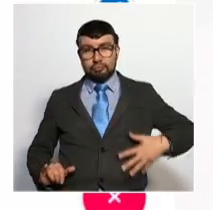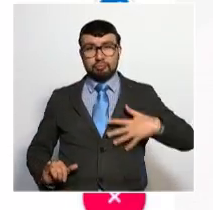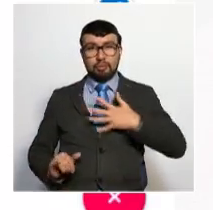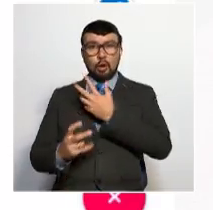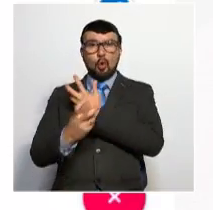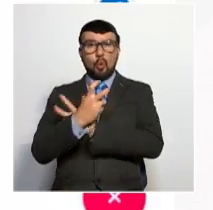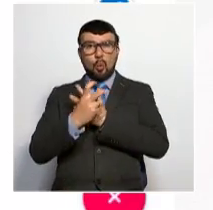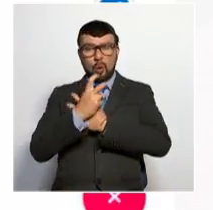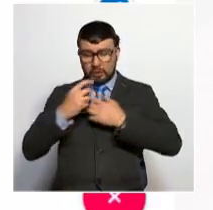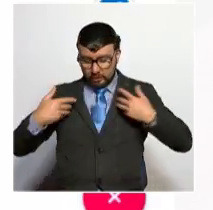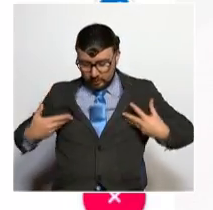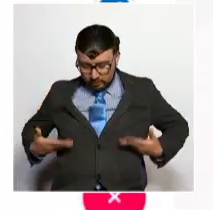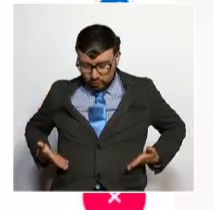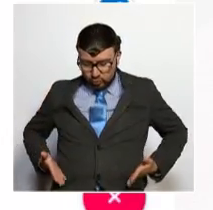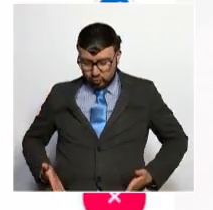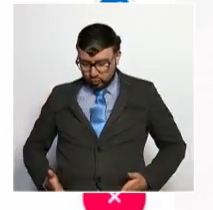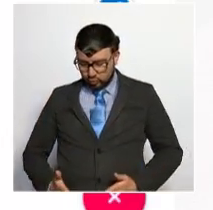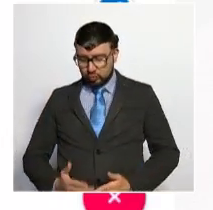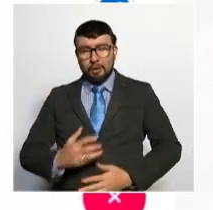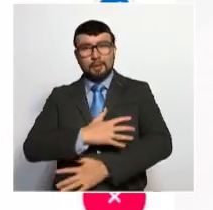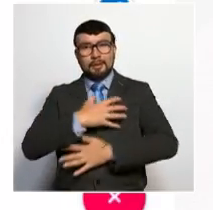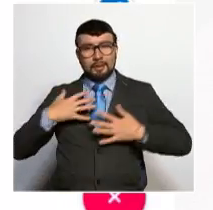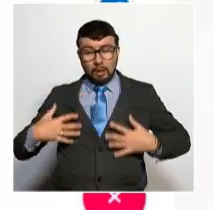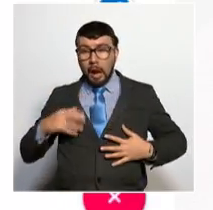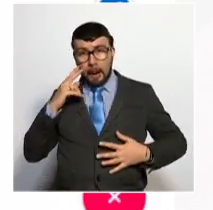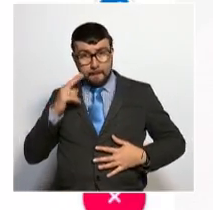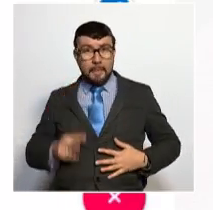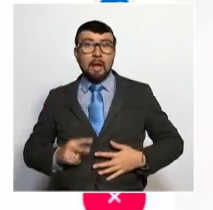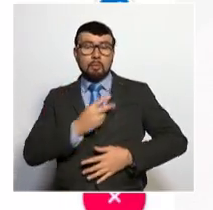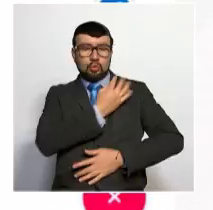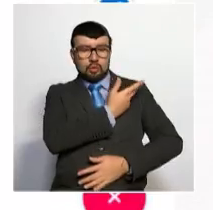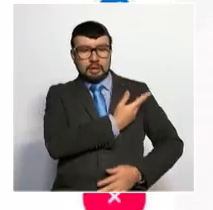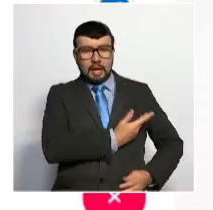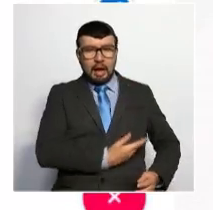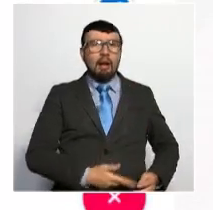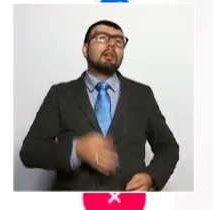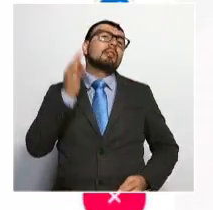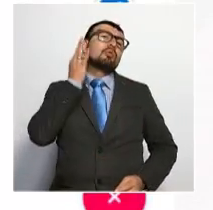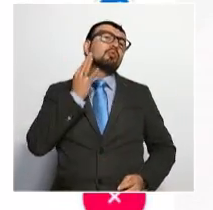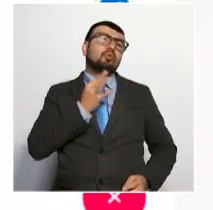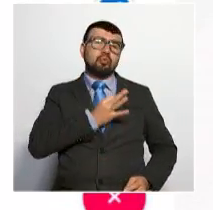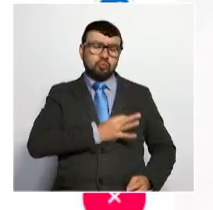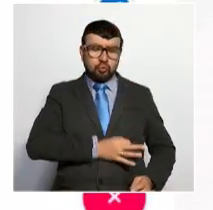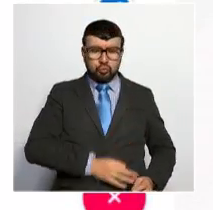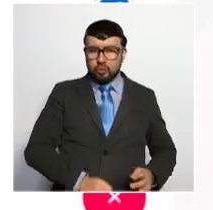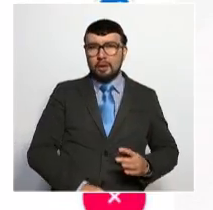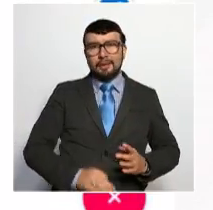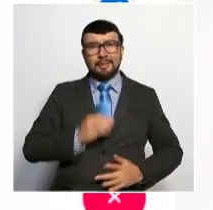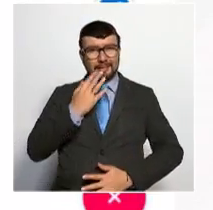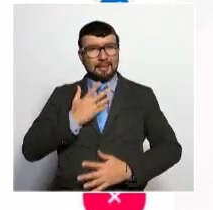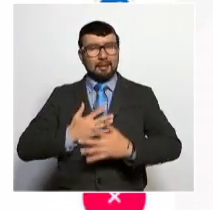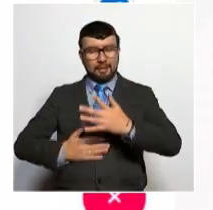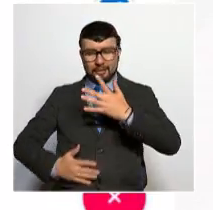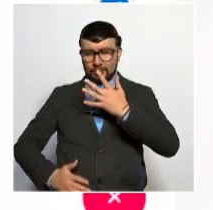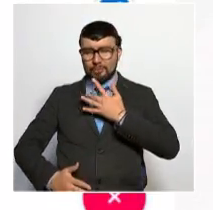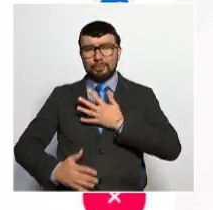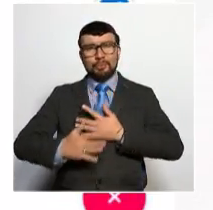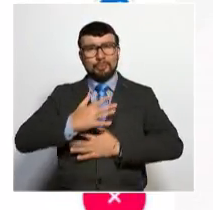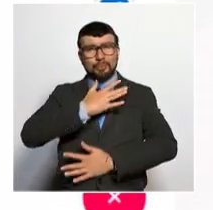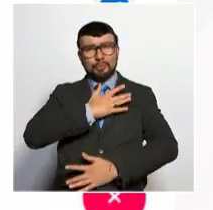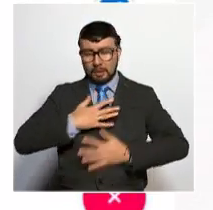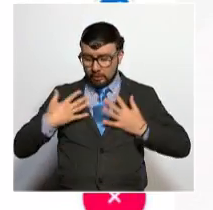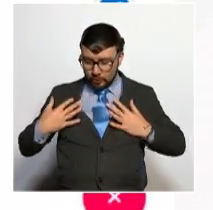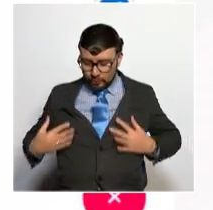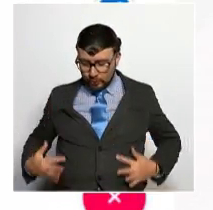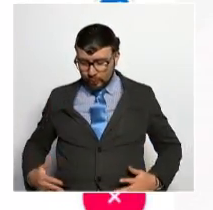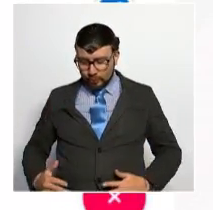y allí vemos tanto vasos sanguíneos, o sea, las arterias y las venas que básicamente van a llevar